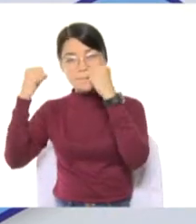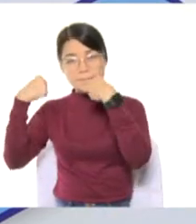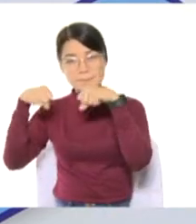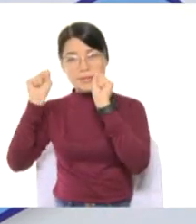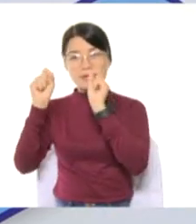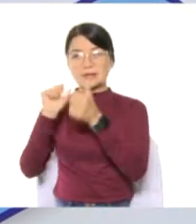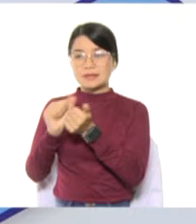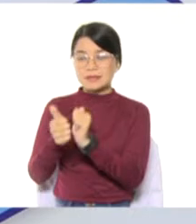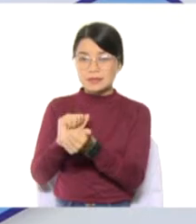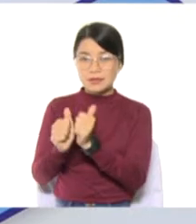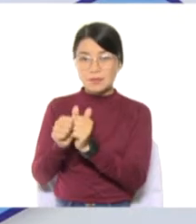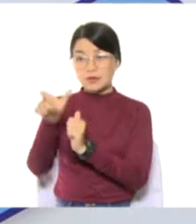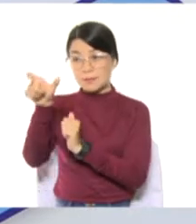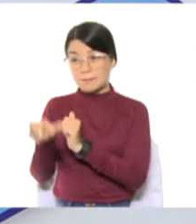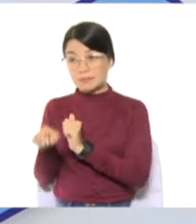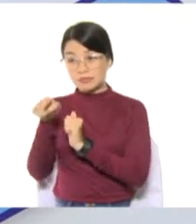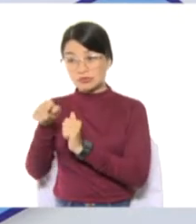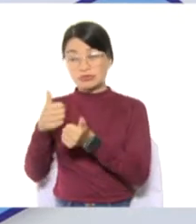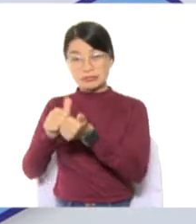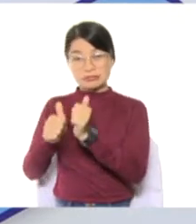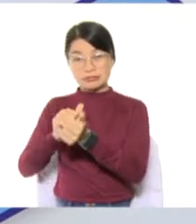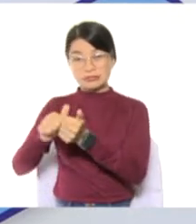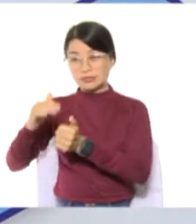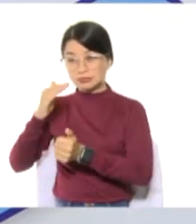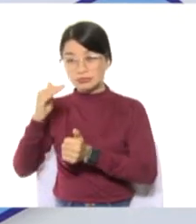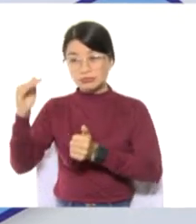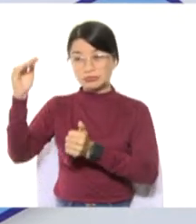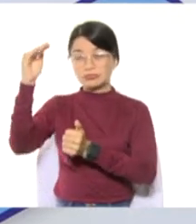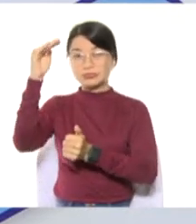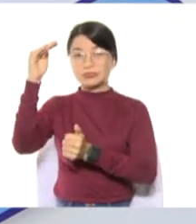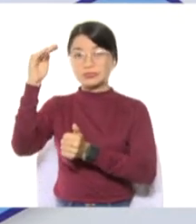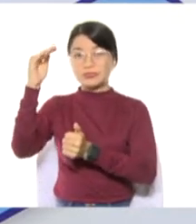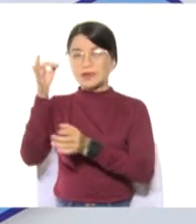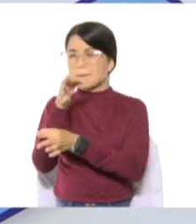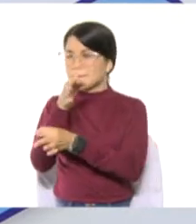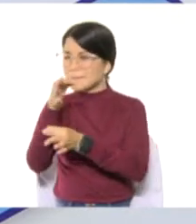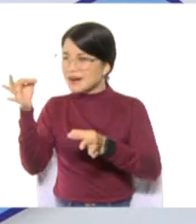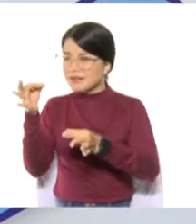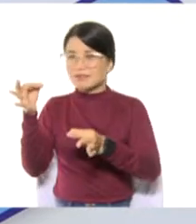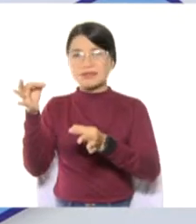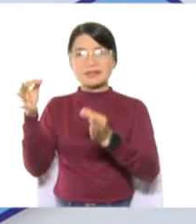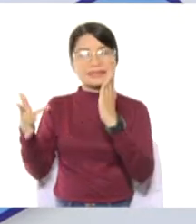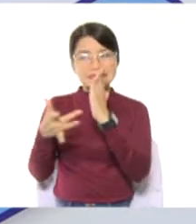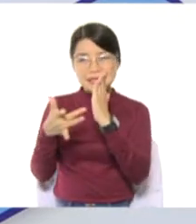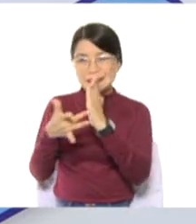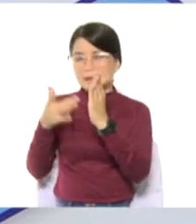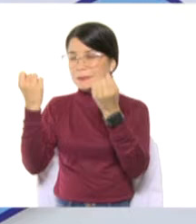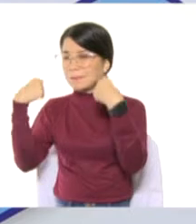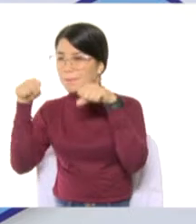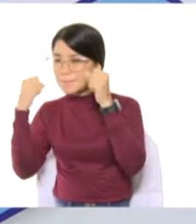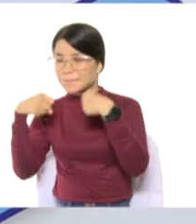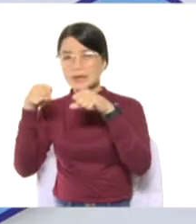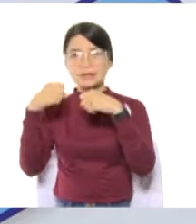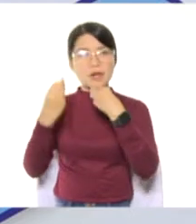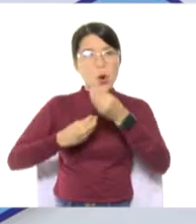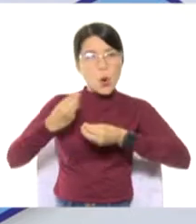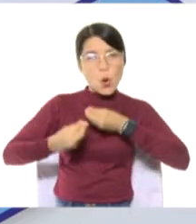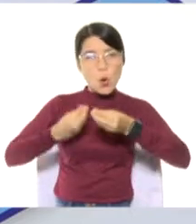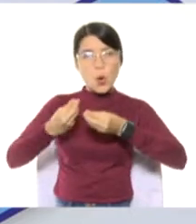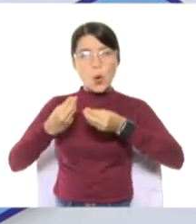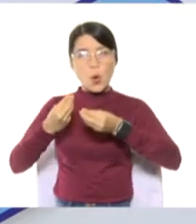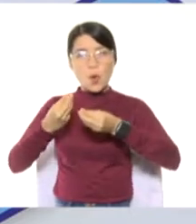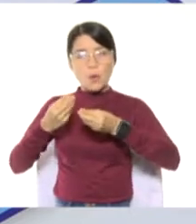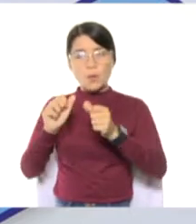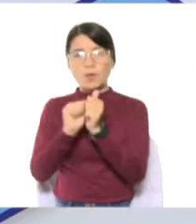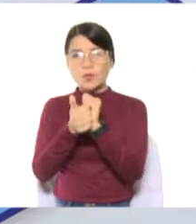alto rendimiento debe manejar de manera casi perfecta los fundamentos técnicos y tácticos de la disciplina deportiva